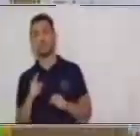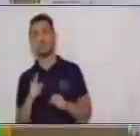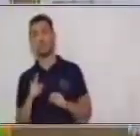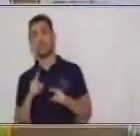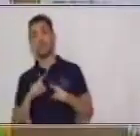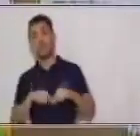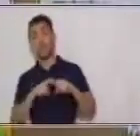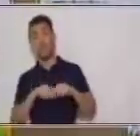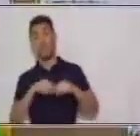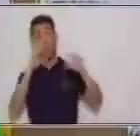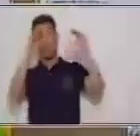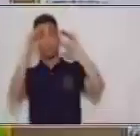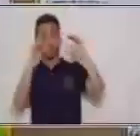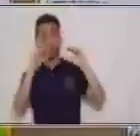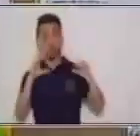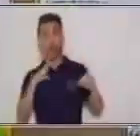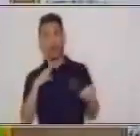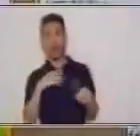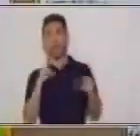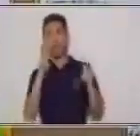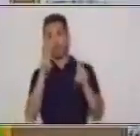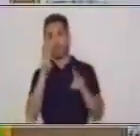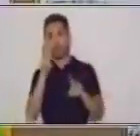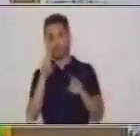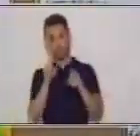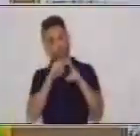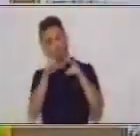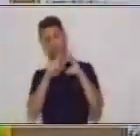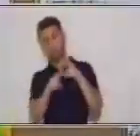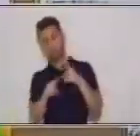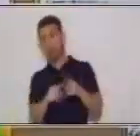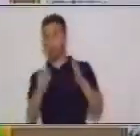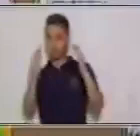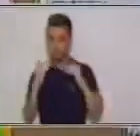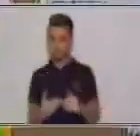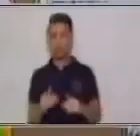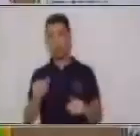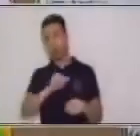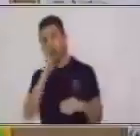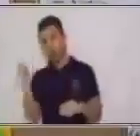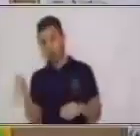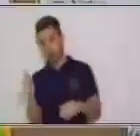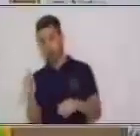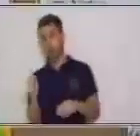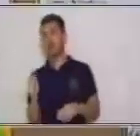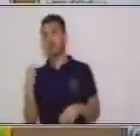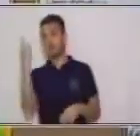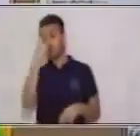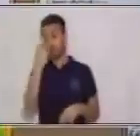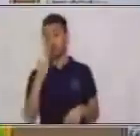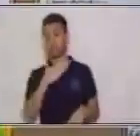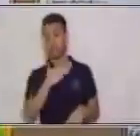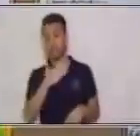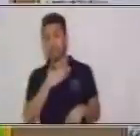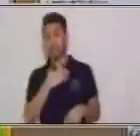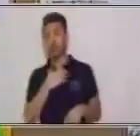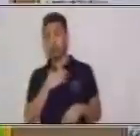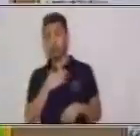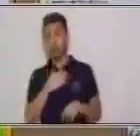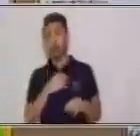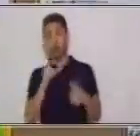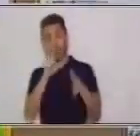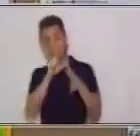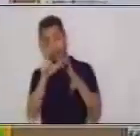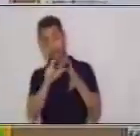en compuestos. Pero hay otra clasificación, y es que también los sustantivos se clasifican según su significado, y aquí es